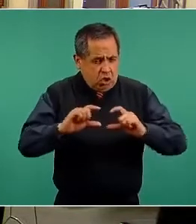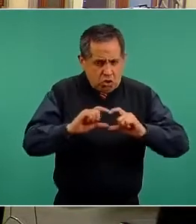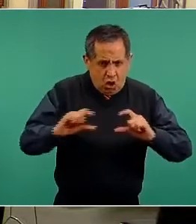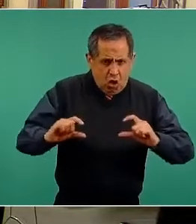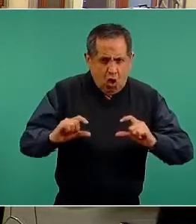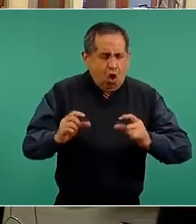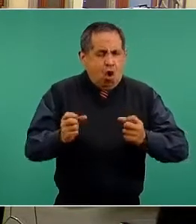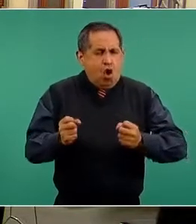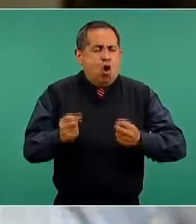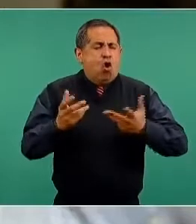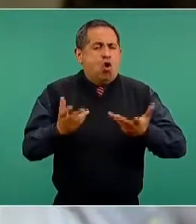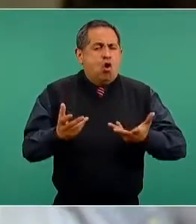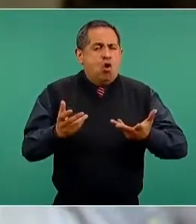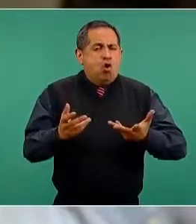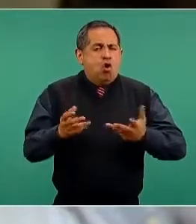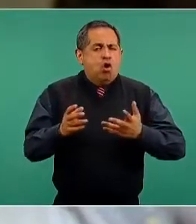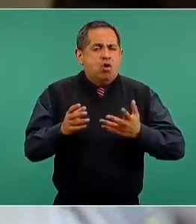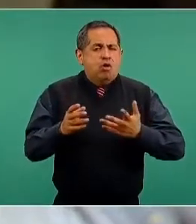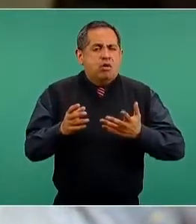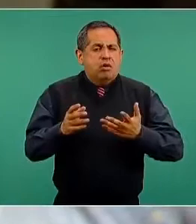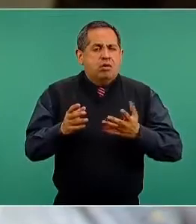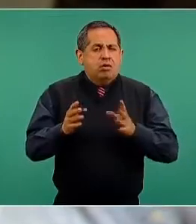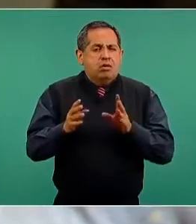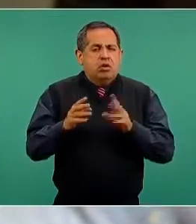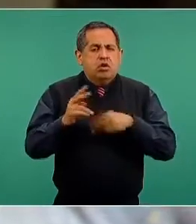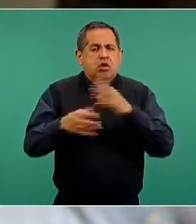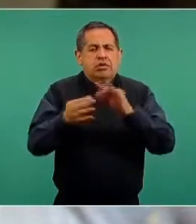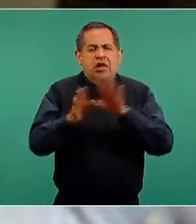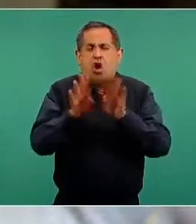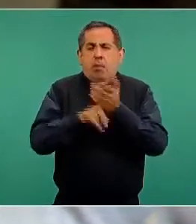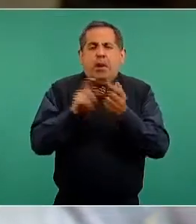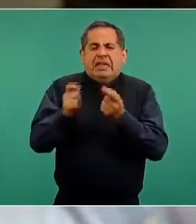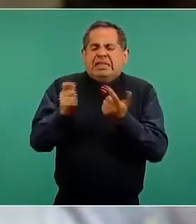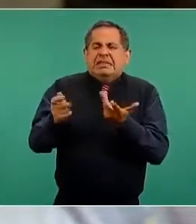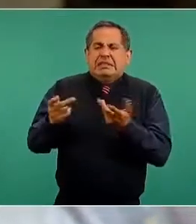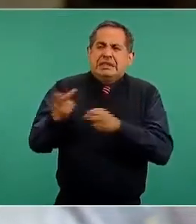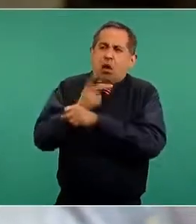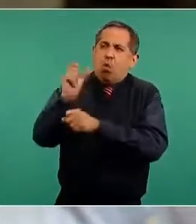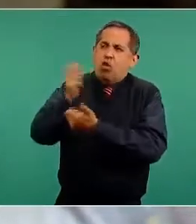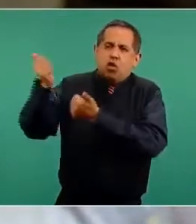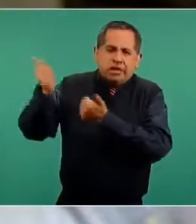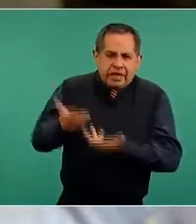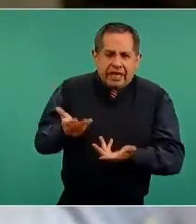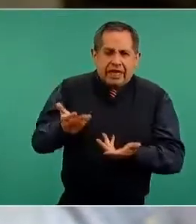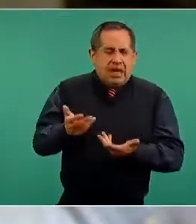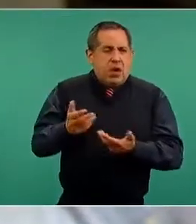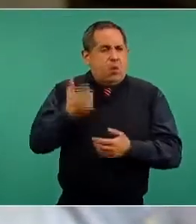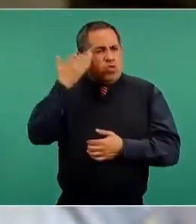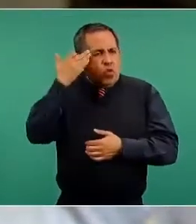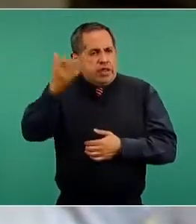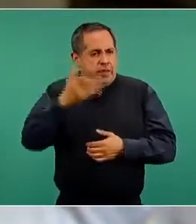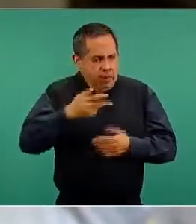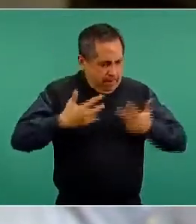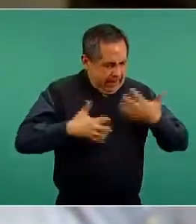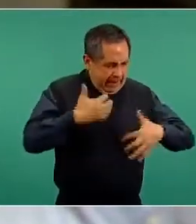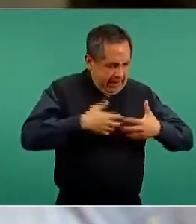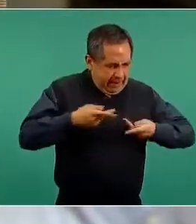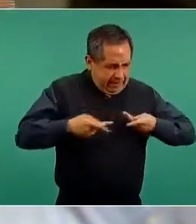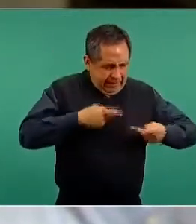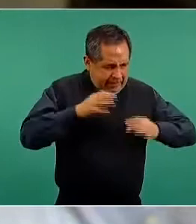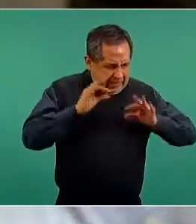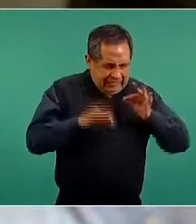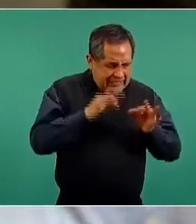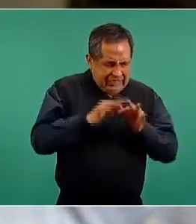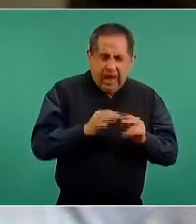o cuál es el procedimiento, que nos dé pues, detalles de cuánto llega, cuánto se tarda el proceso y cuándo